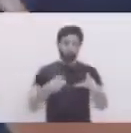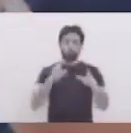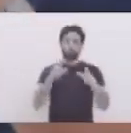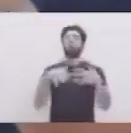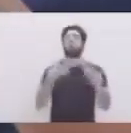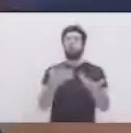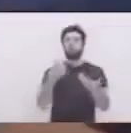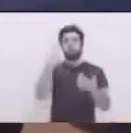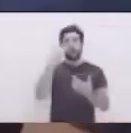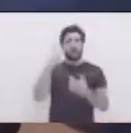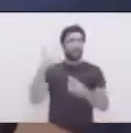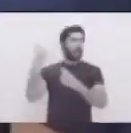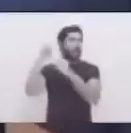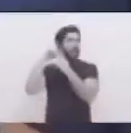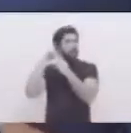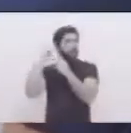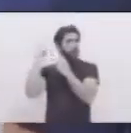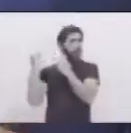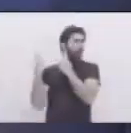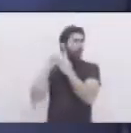las orejas de nuestra jirafa.